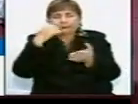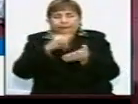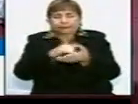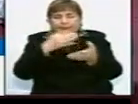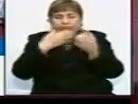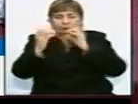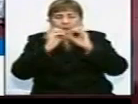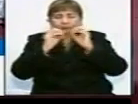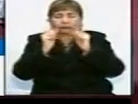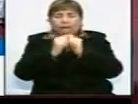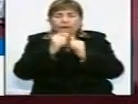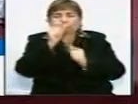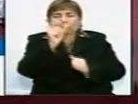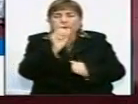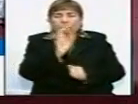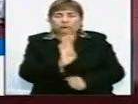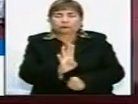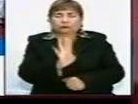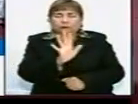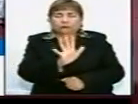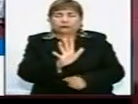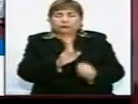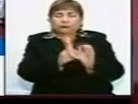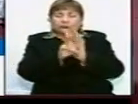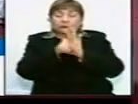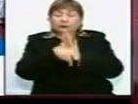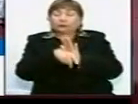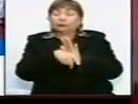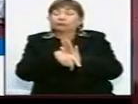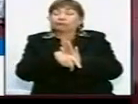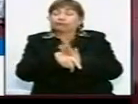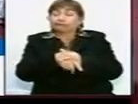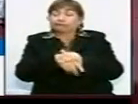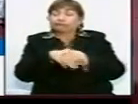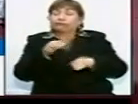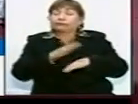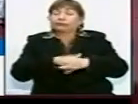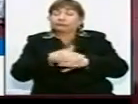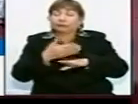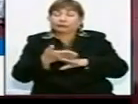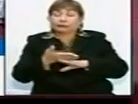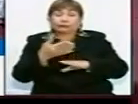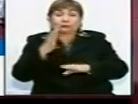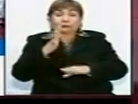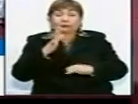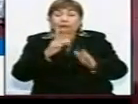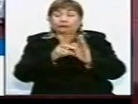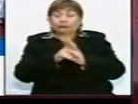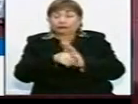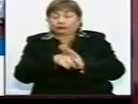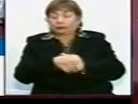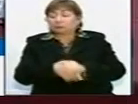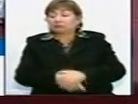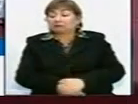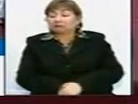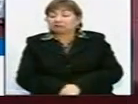comunicar a nuestra población 45 este minutos después de producir un sismo ahora lo hacemos en 5